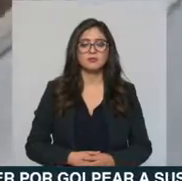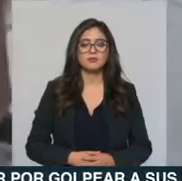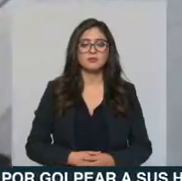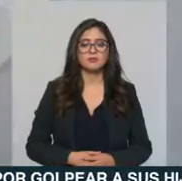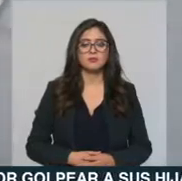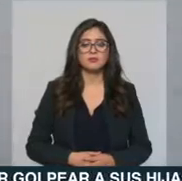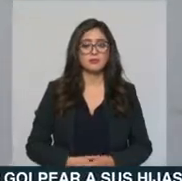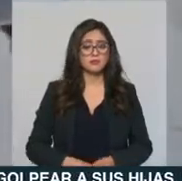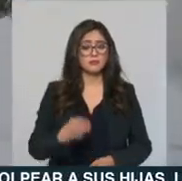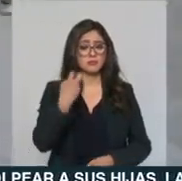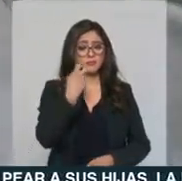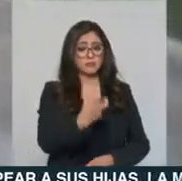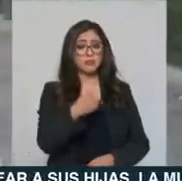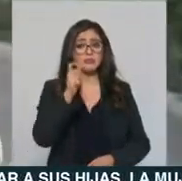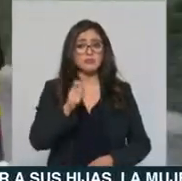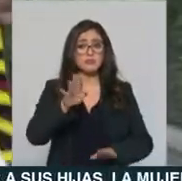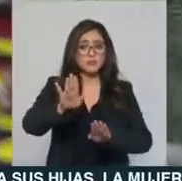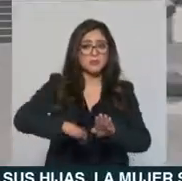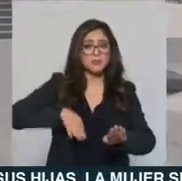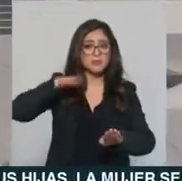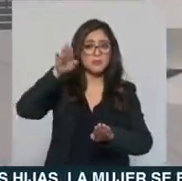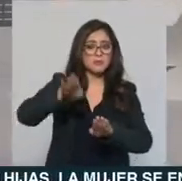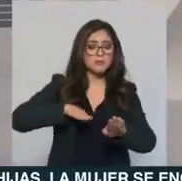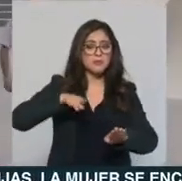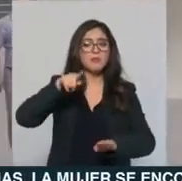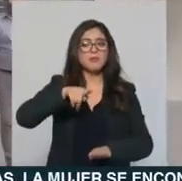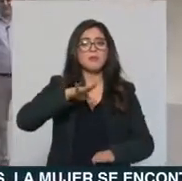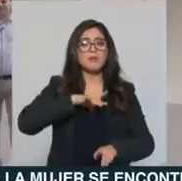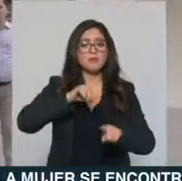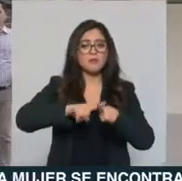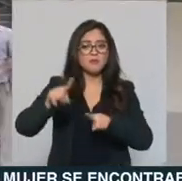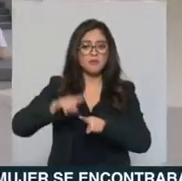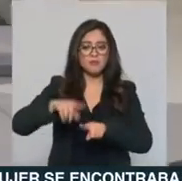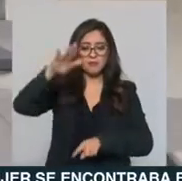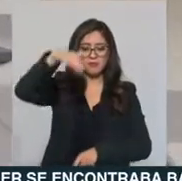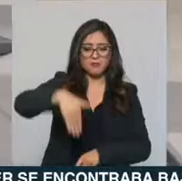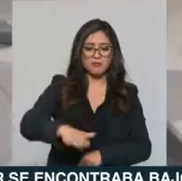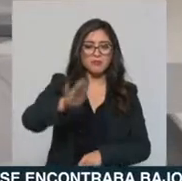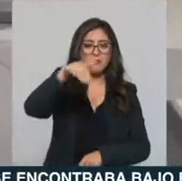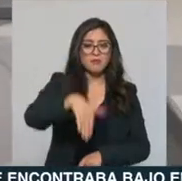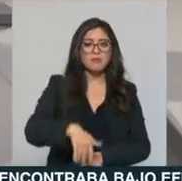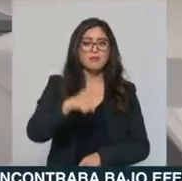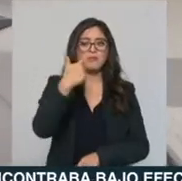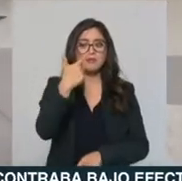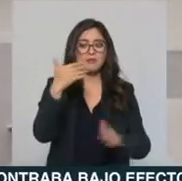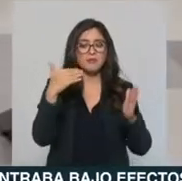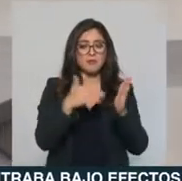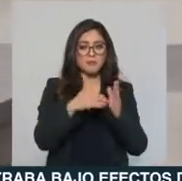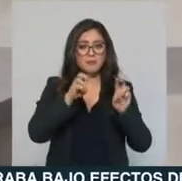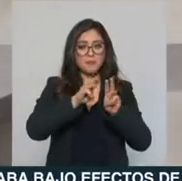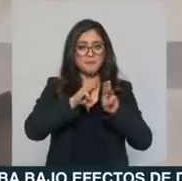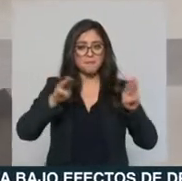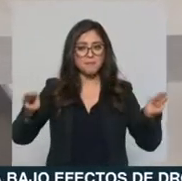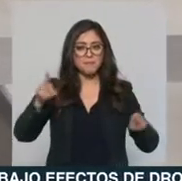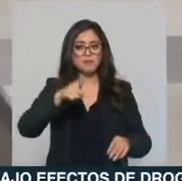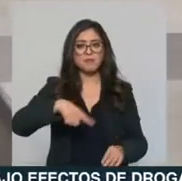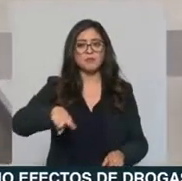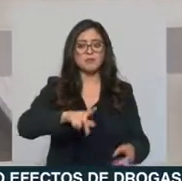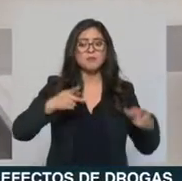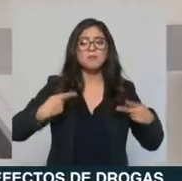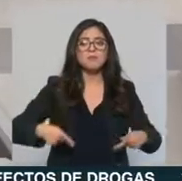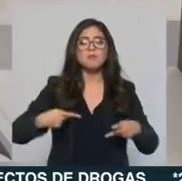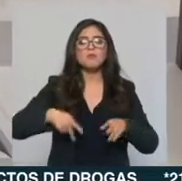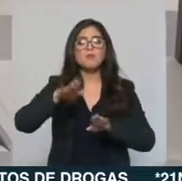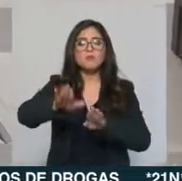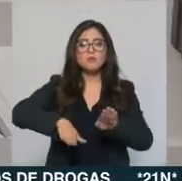Este es el área de Skate Park, un lugar en donde hay rampas y tuberías con más de 7,000 metros cuadrados, en donde los patinadores